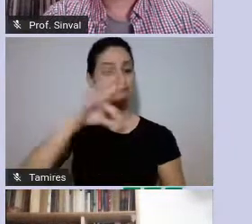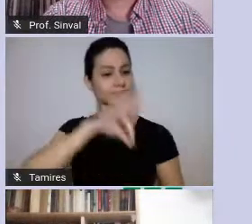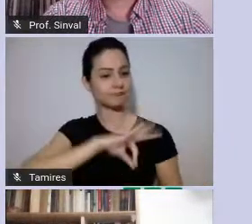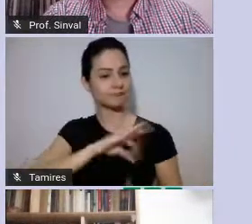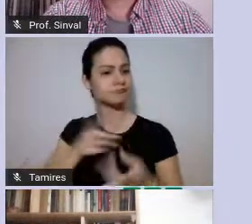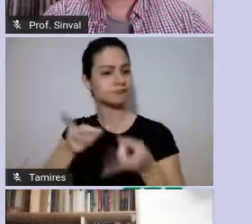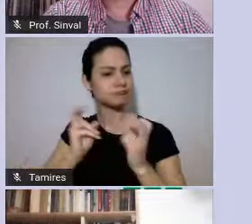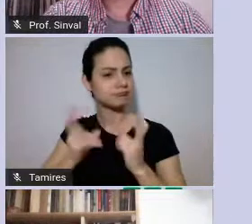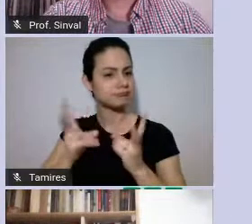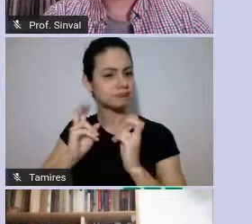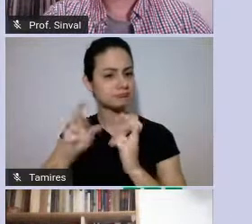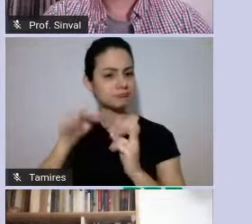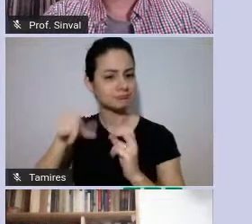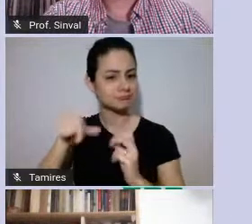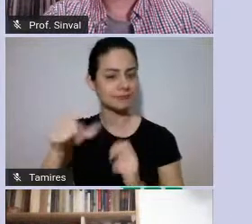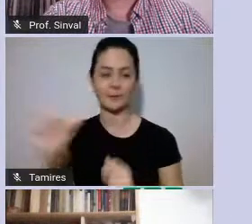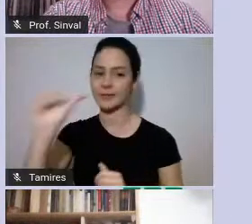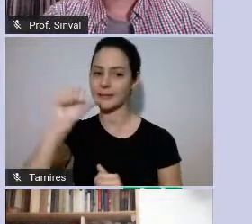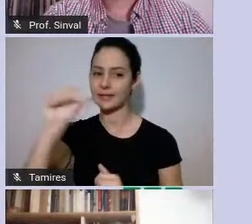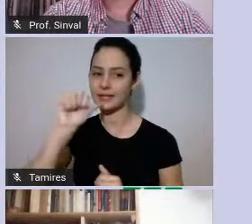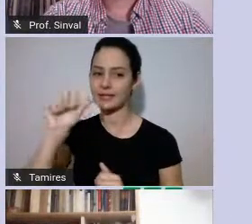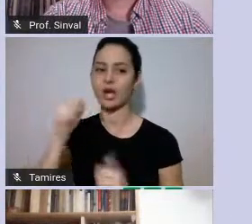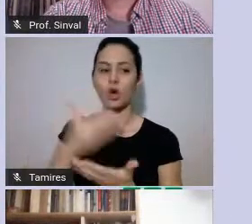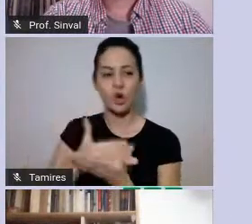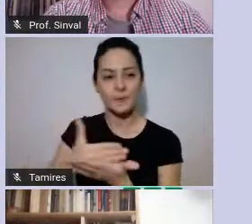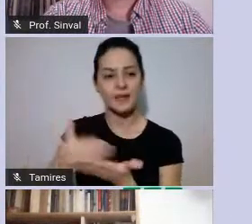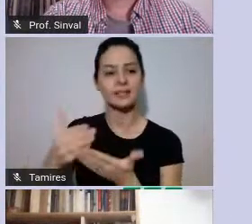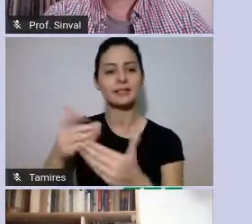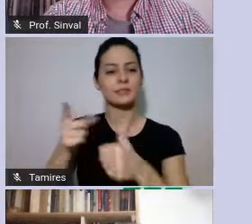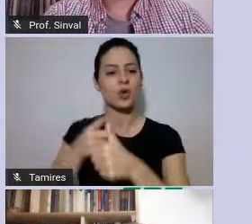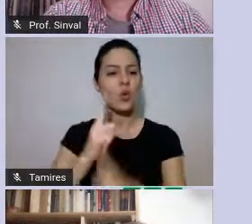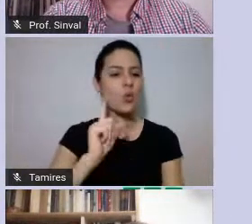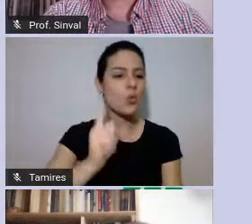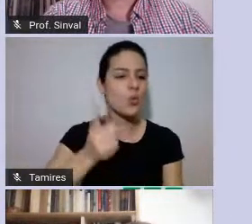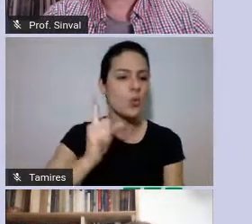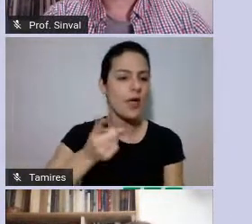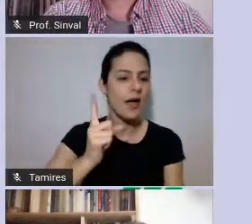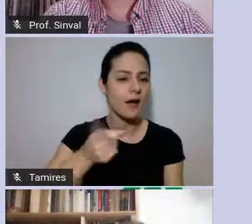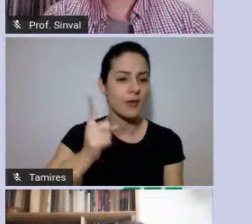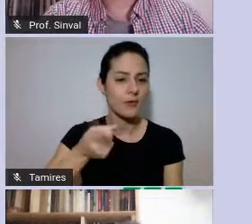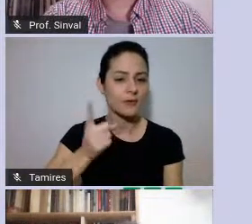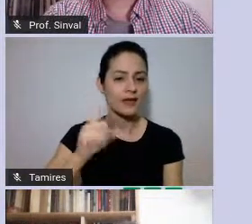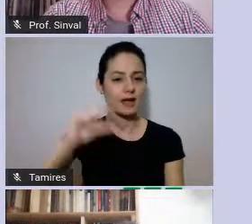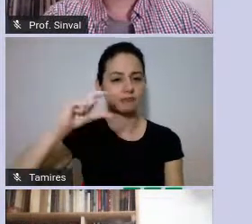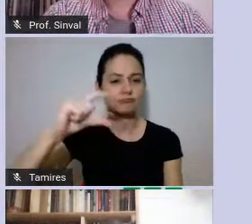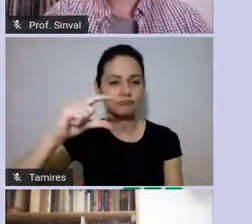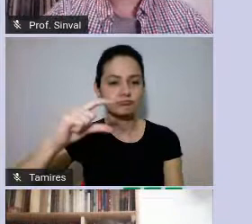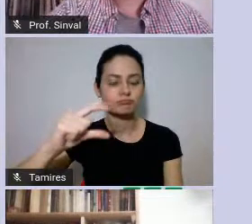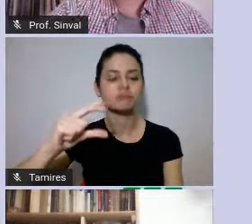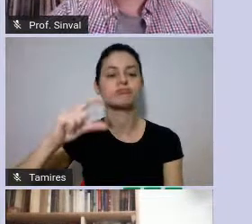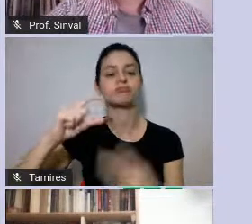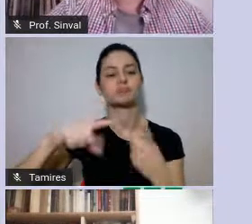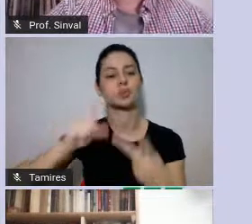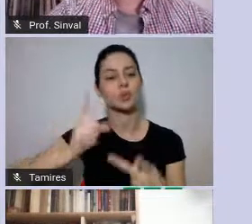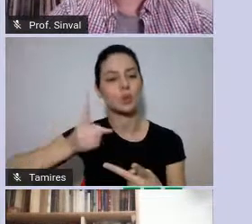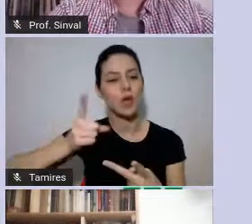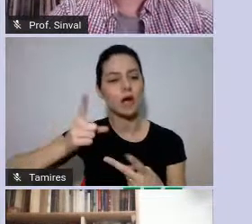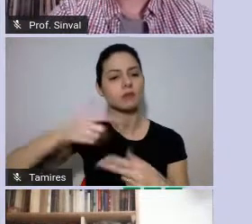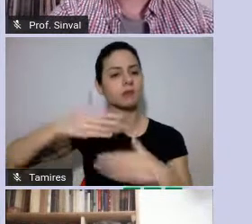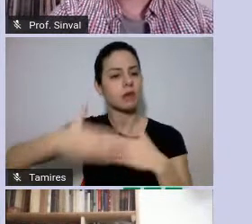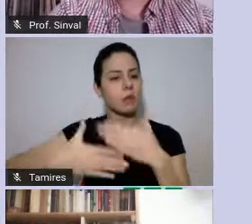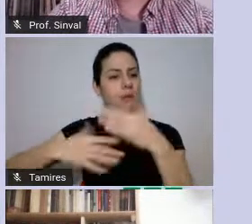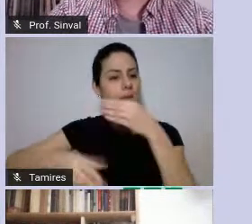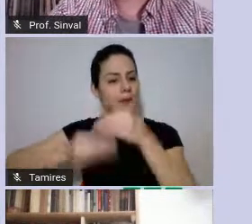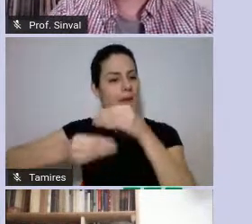pulque que comienza a ser primero de un real por cada carga de pulque y posteriormente se va a ir